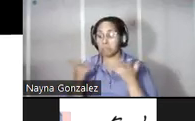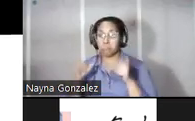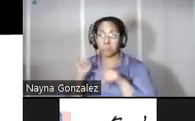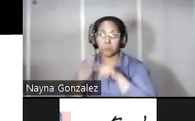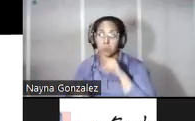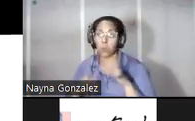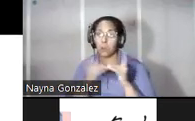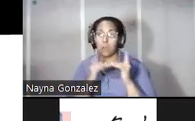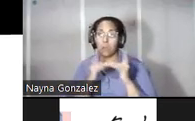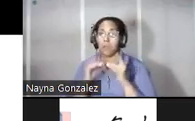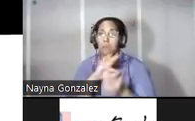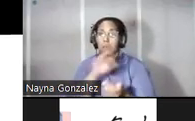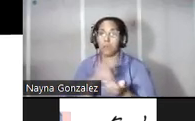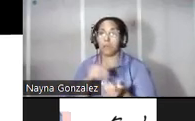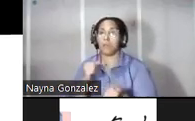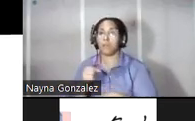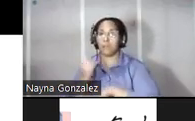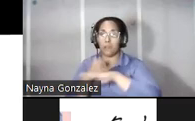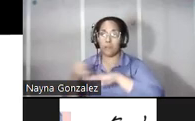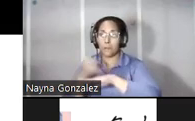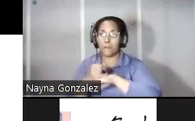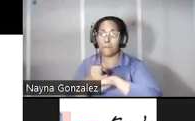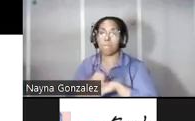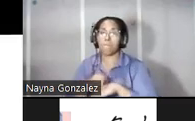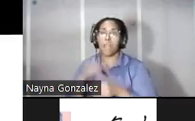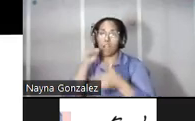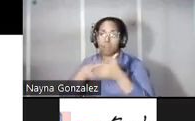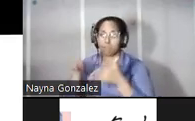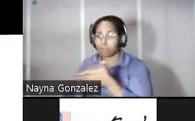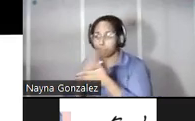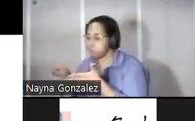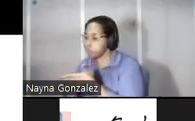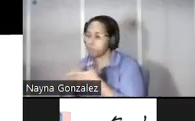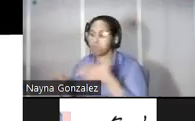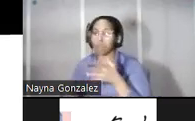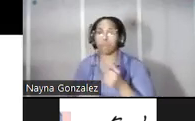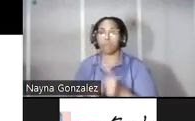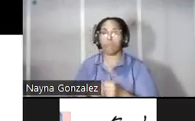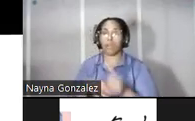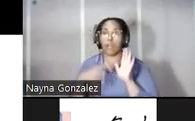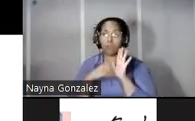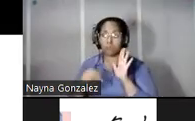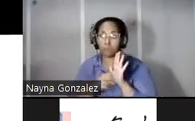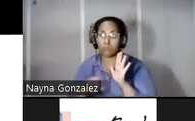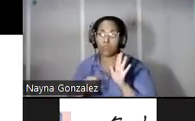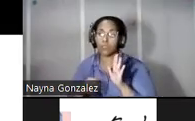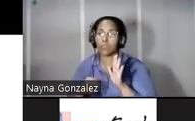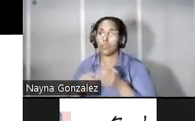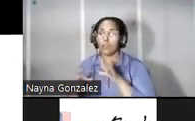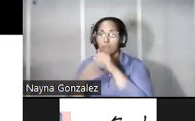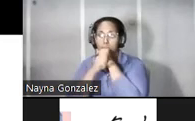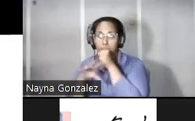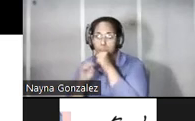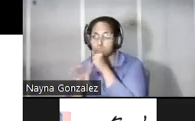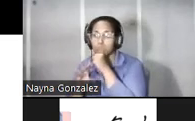fue no conseguir una cama en el sanatorio insular. La crítica de la prensa, la cual intentaba llamar la atención de las esferas